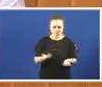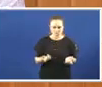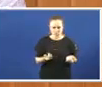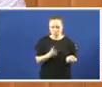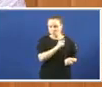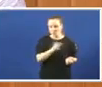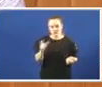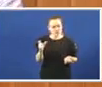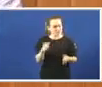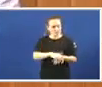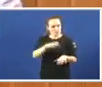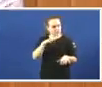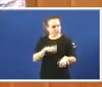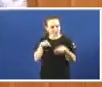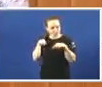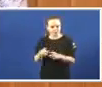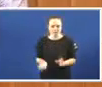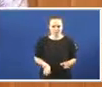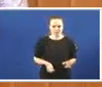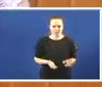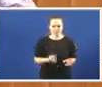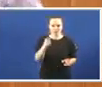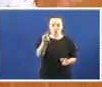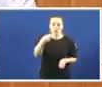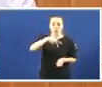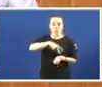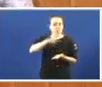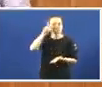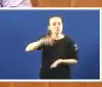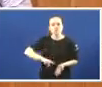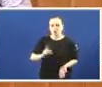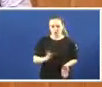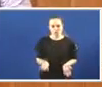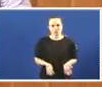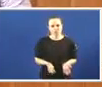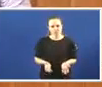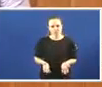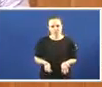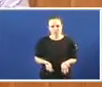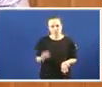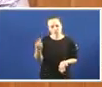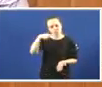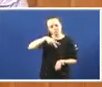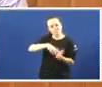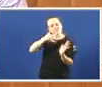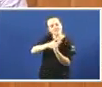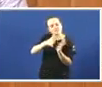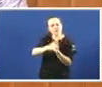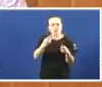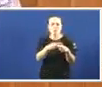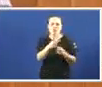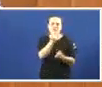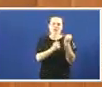maioría do país. E cando vostede non hai quen de recoñecelo, explica por que fai a política económica